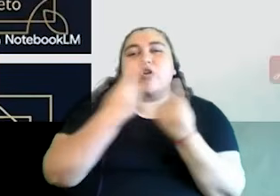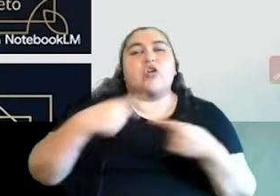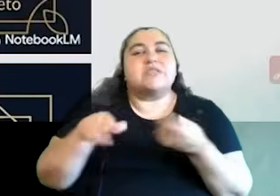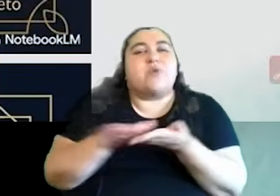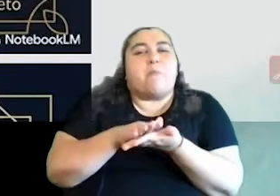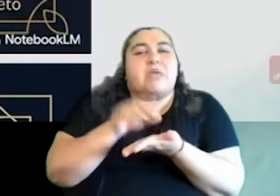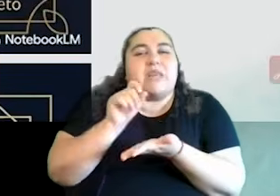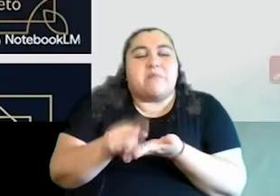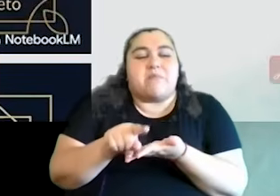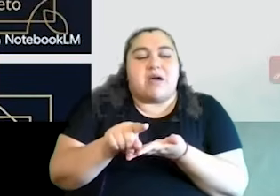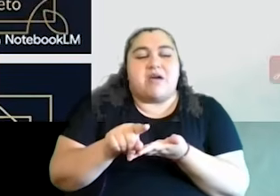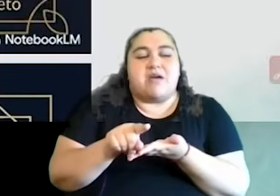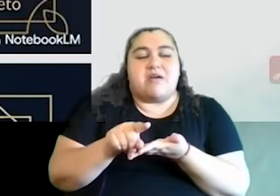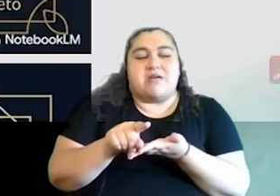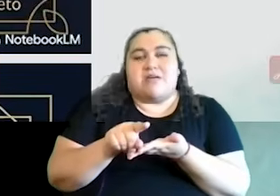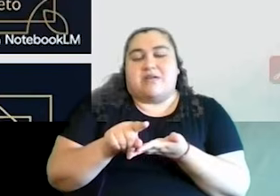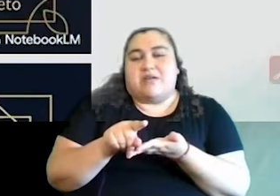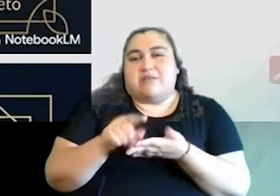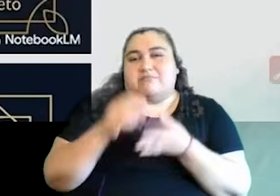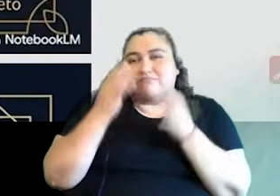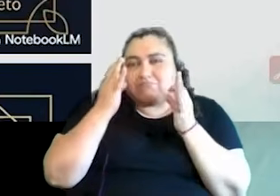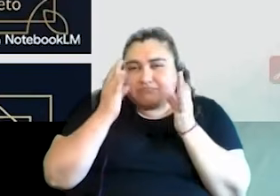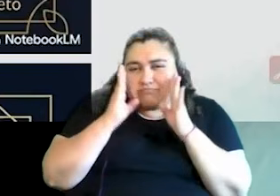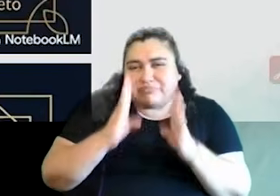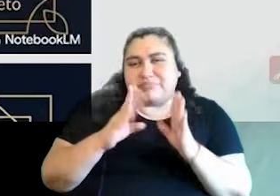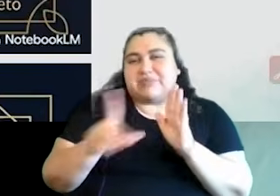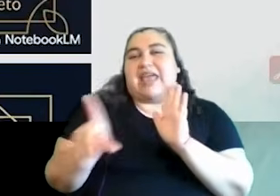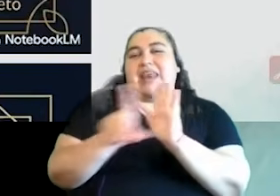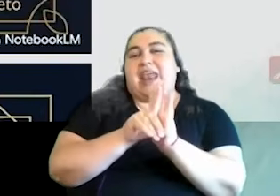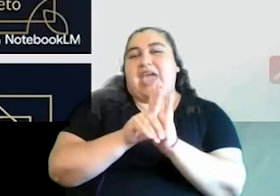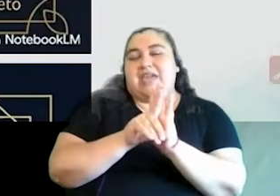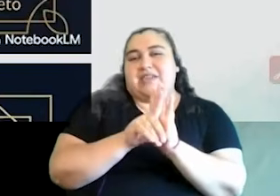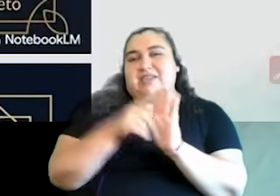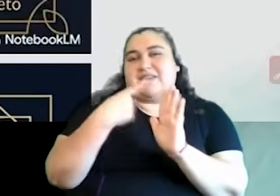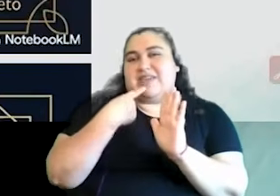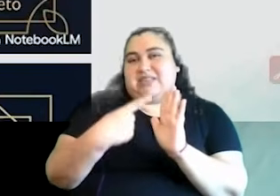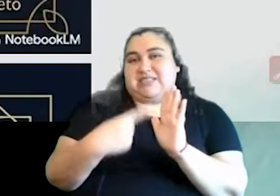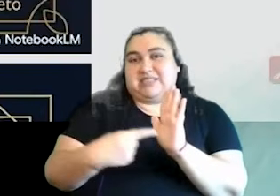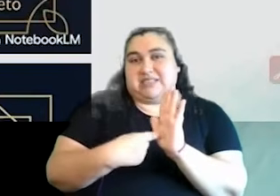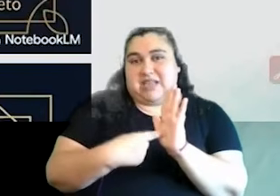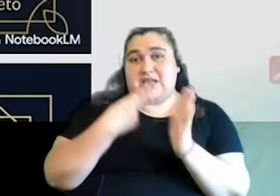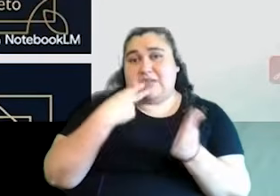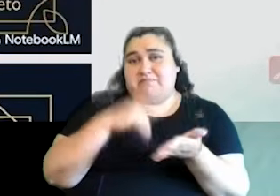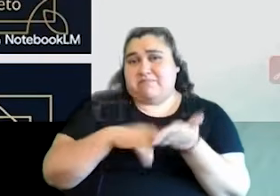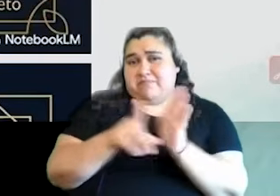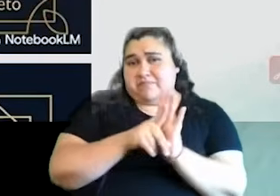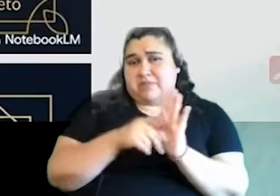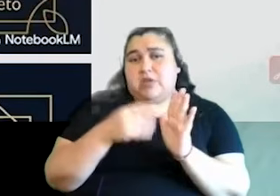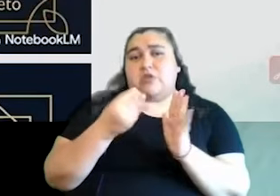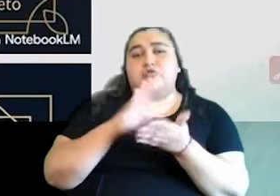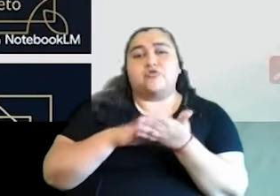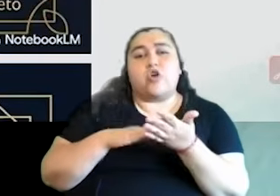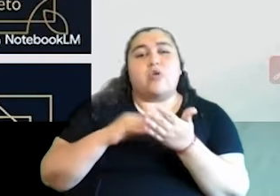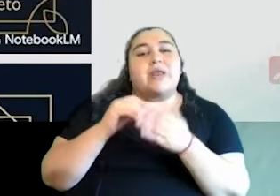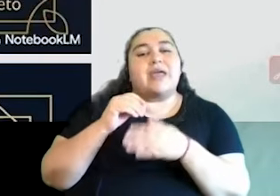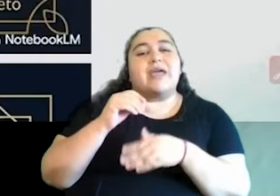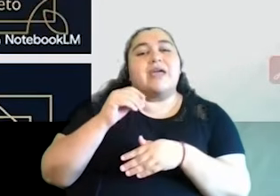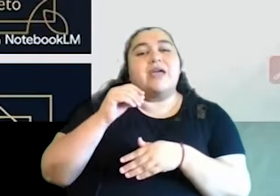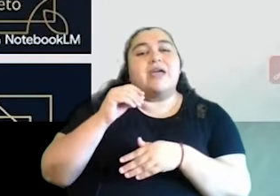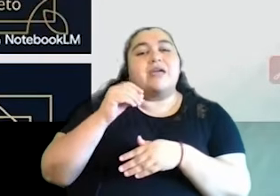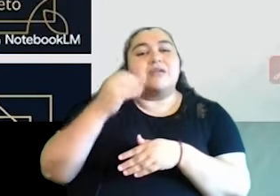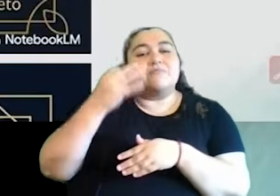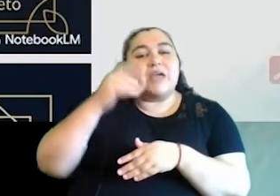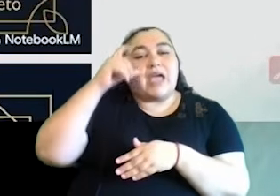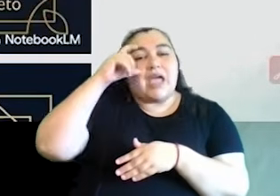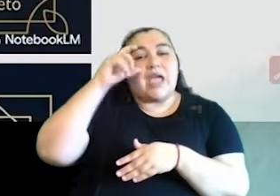que establece la nueva ley penal tributaria para el concepto de evasión simple, para el delito de evasión simple que es de